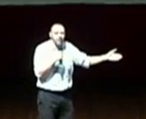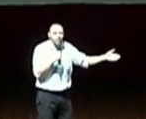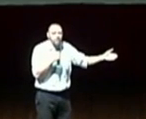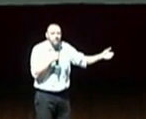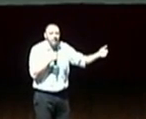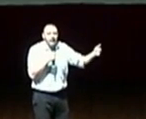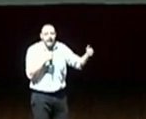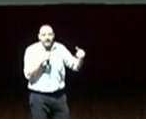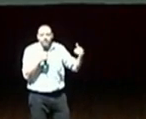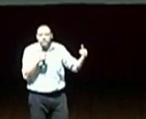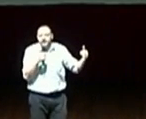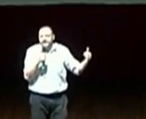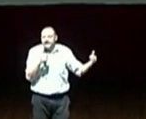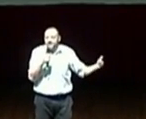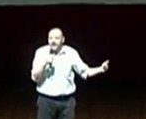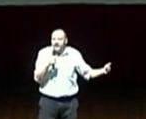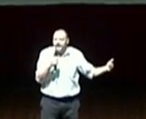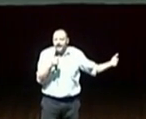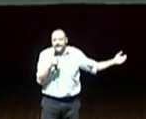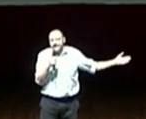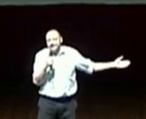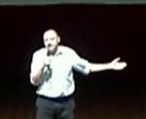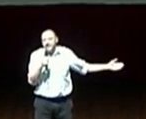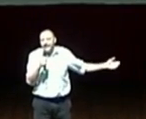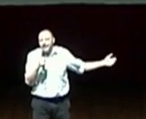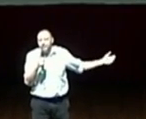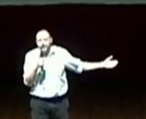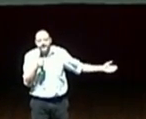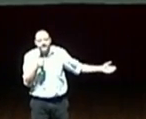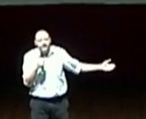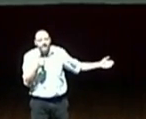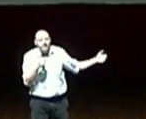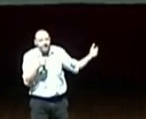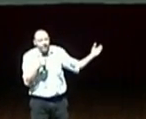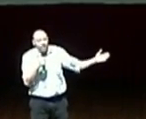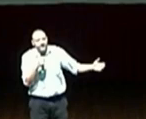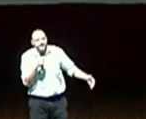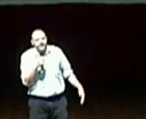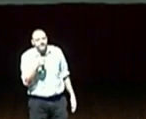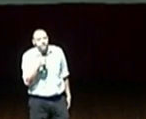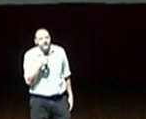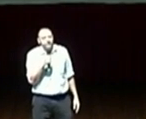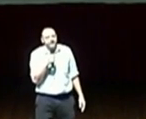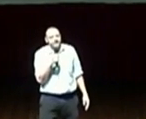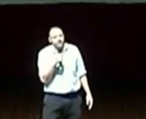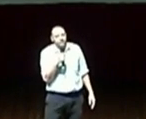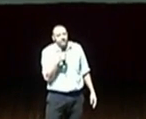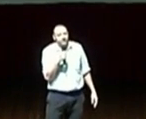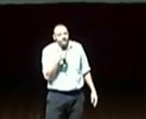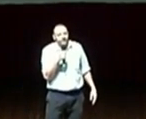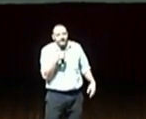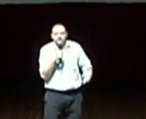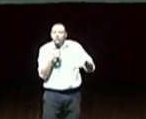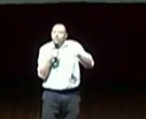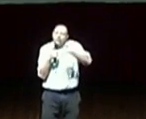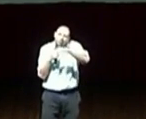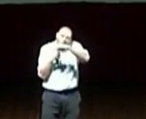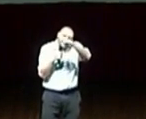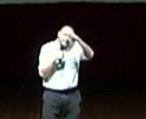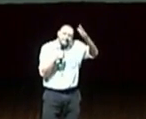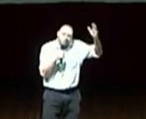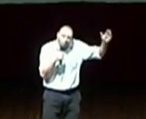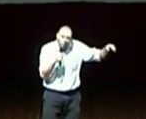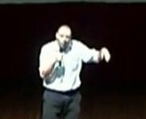estos diálogos, hagamos sentir bien a quien se para al frente para compartirles una reflexión. Esto